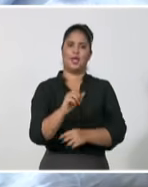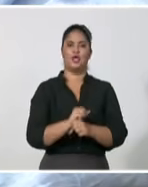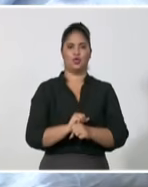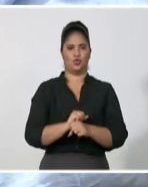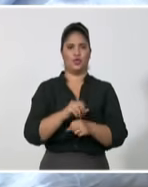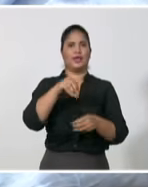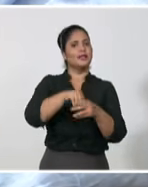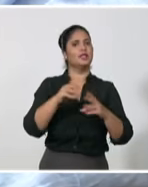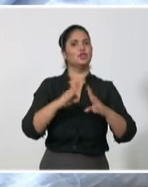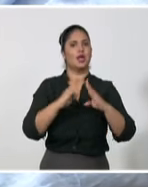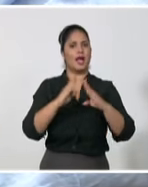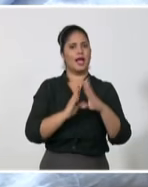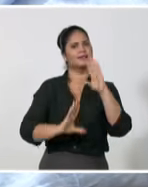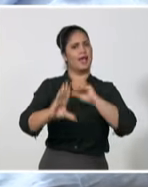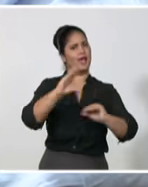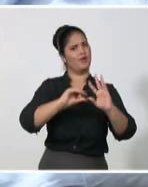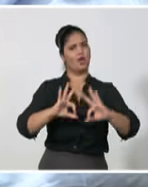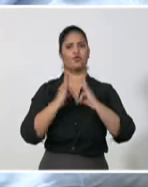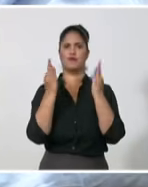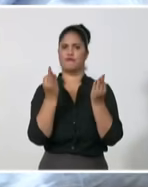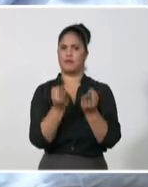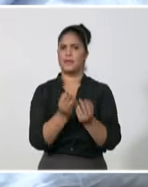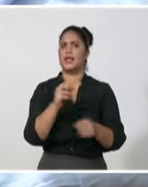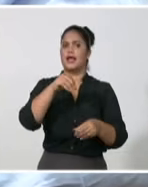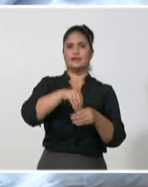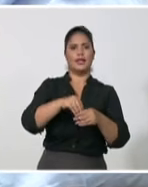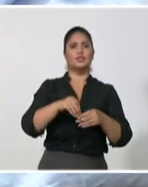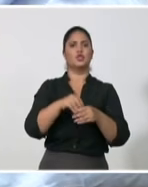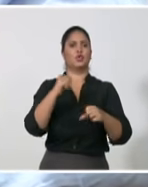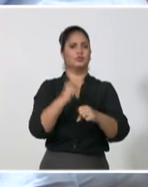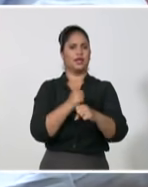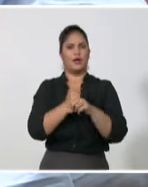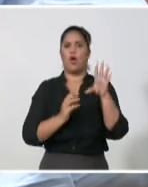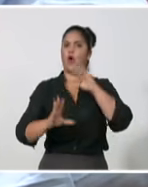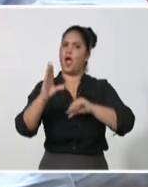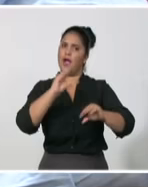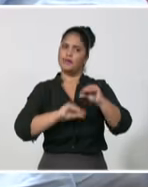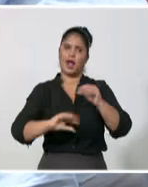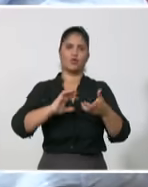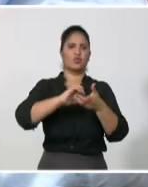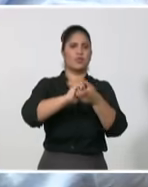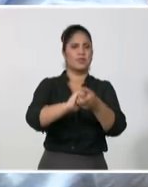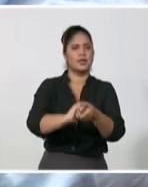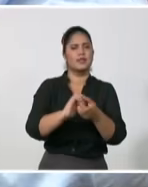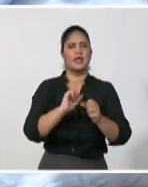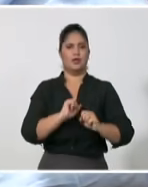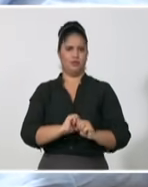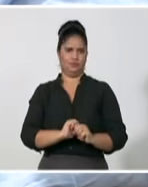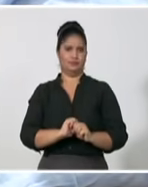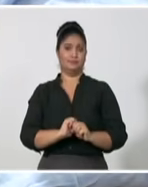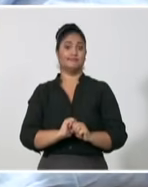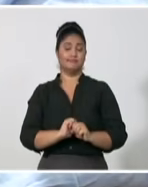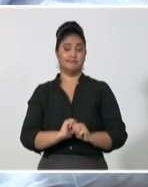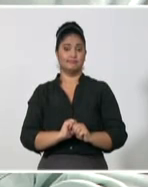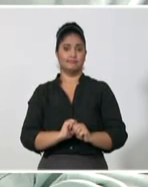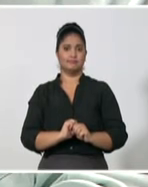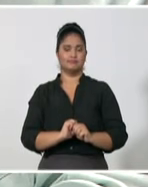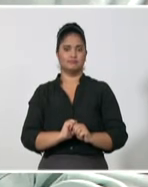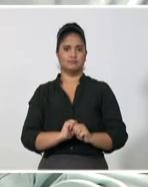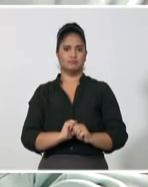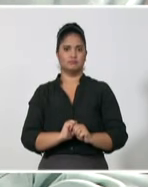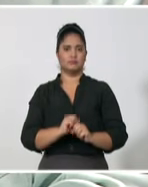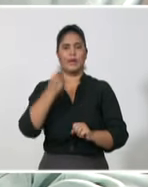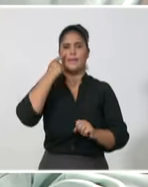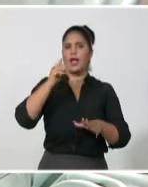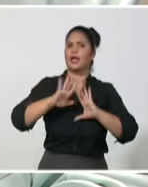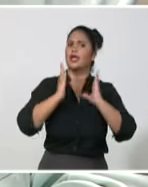bajo el estricto cumplimiento de las leyes de las disposiciones jurídicas de la constitución que se dota el país para su funcionamiento porque